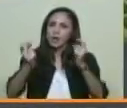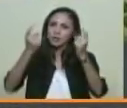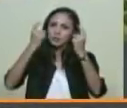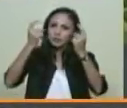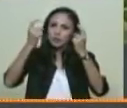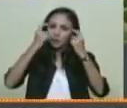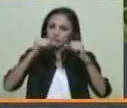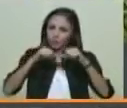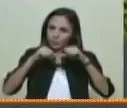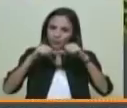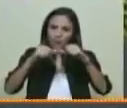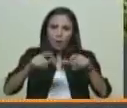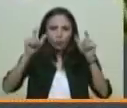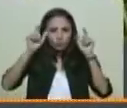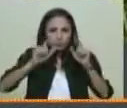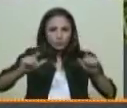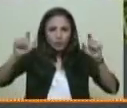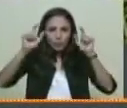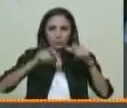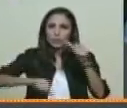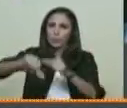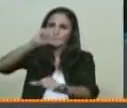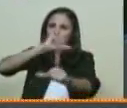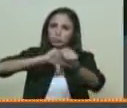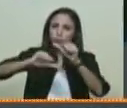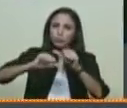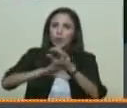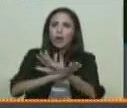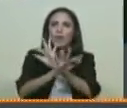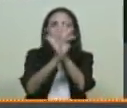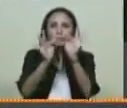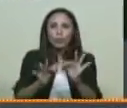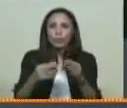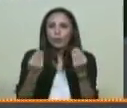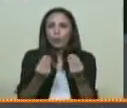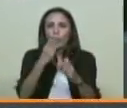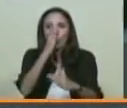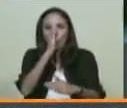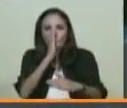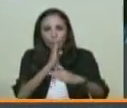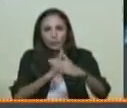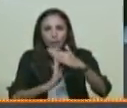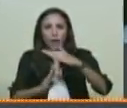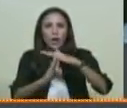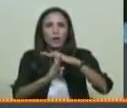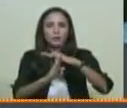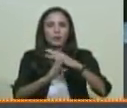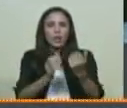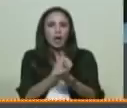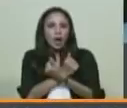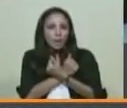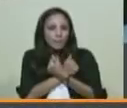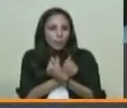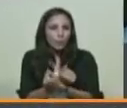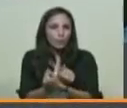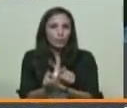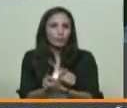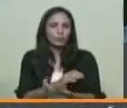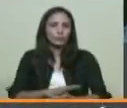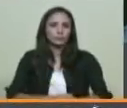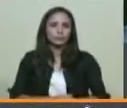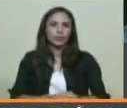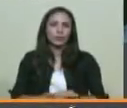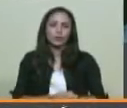Primera, el legado de humildad, el legado de humanismo, el legado de la